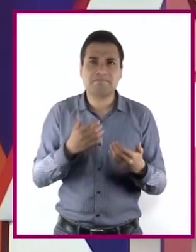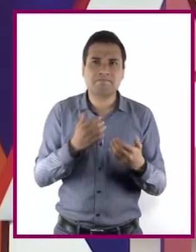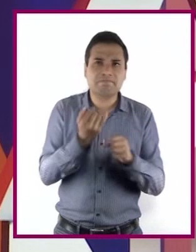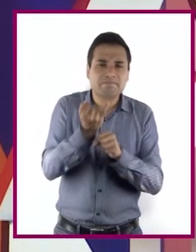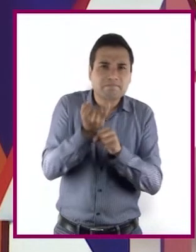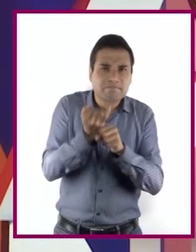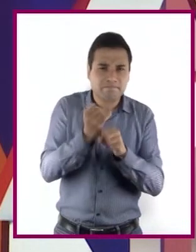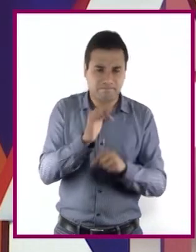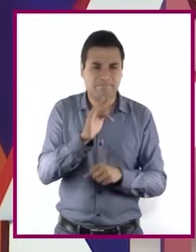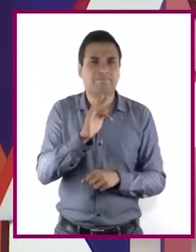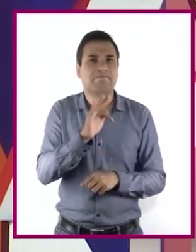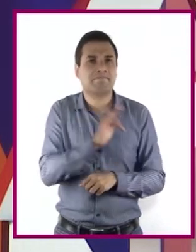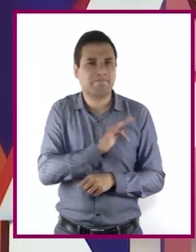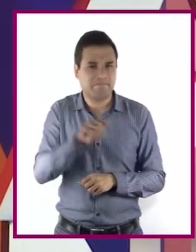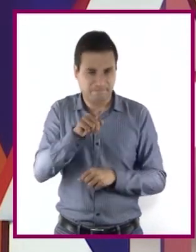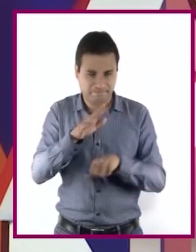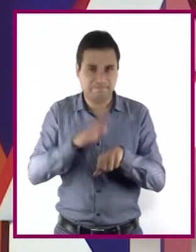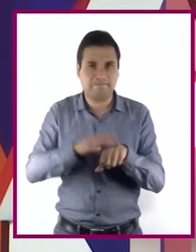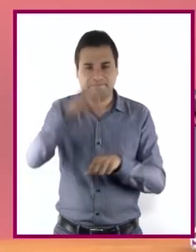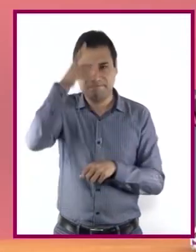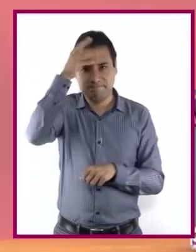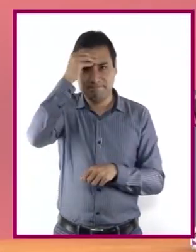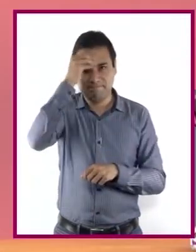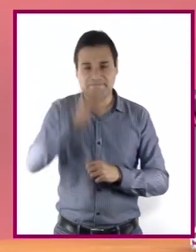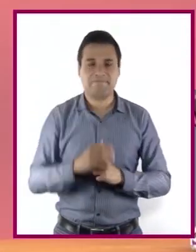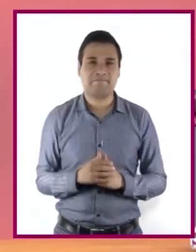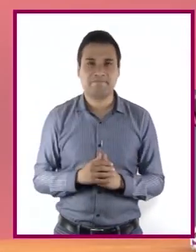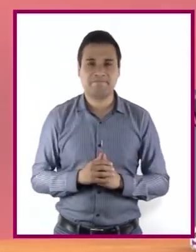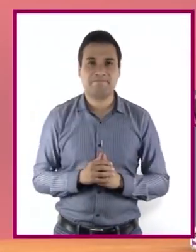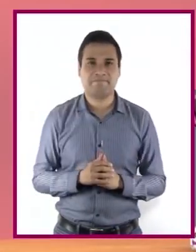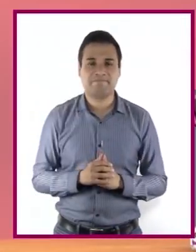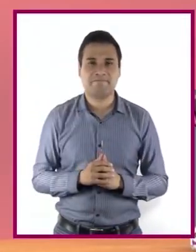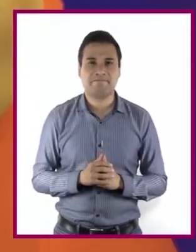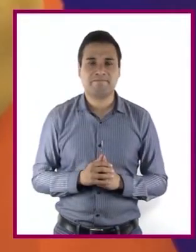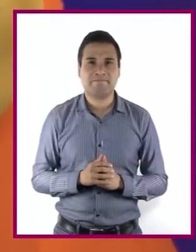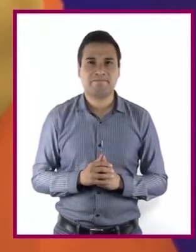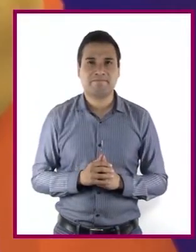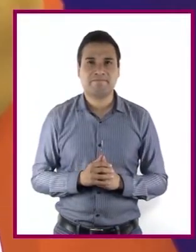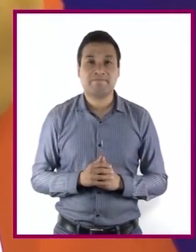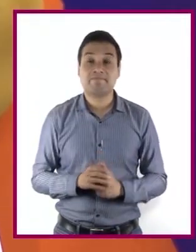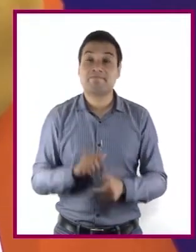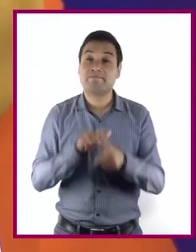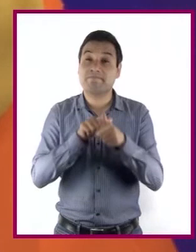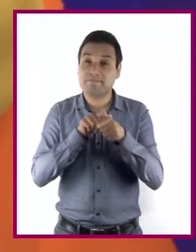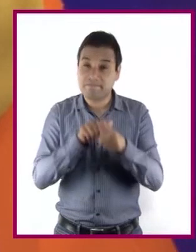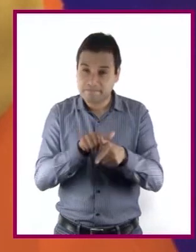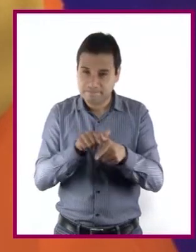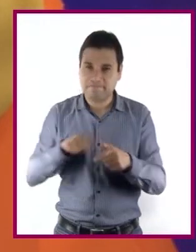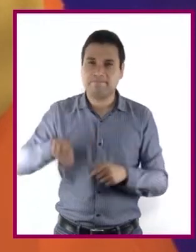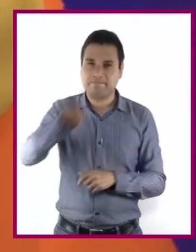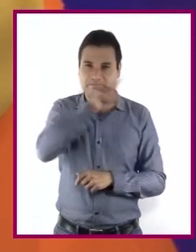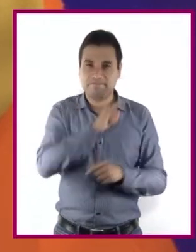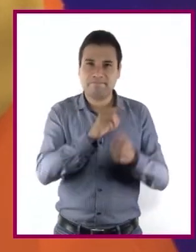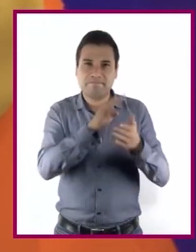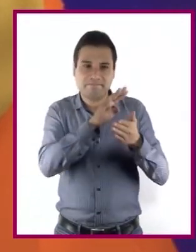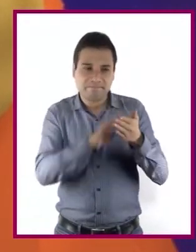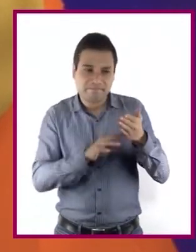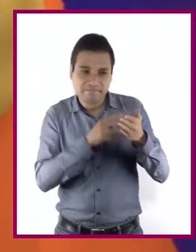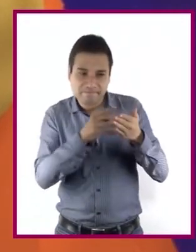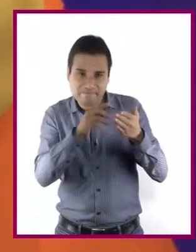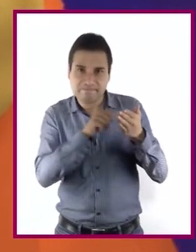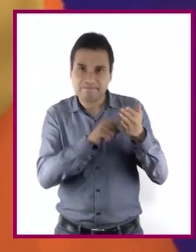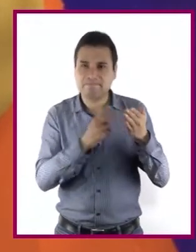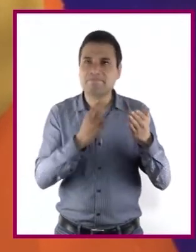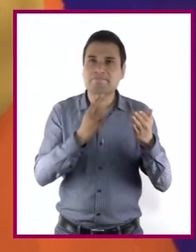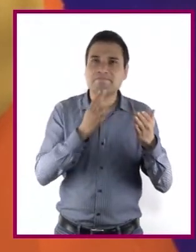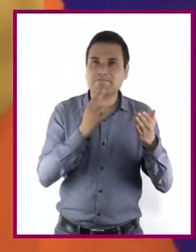comunidad para ampliar su conocimiento sobre este género. Por otro lado, continúen usando la rúbrica o matriz de evaluación para